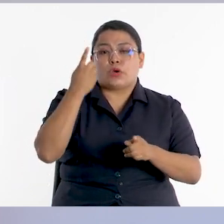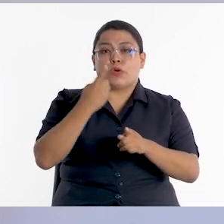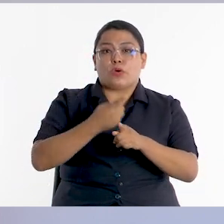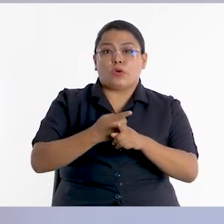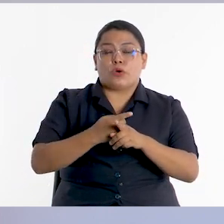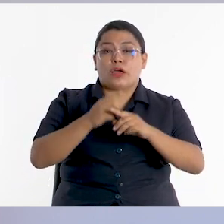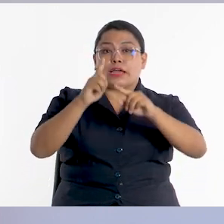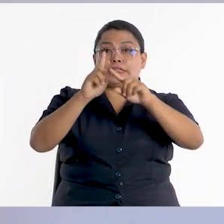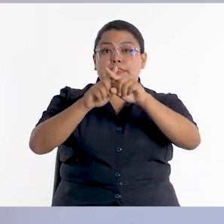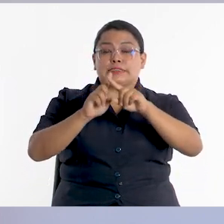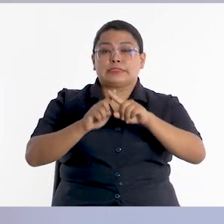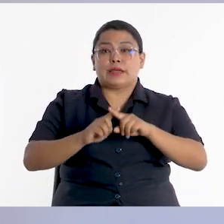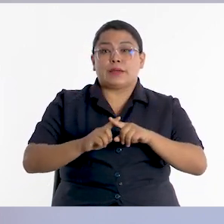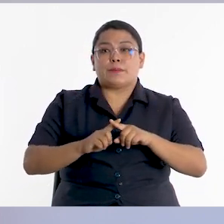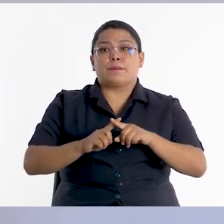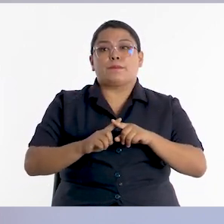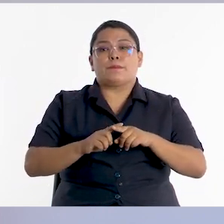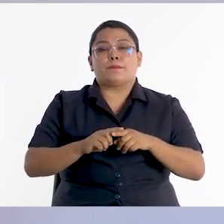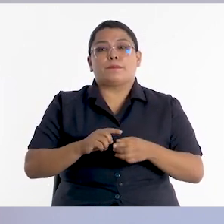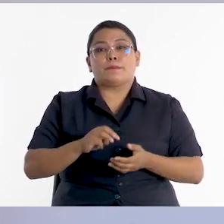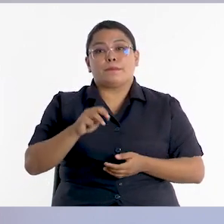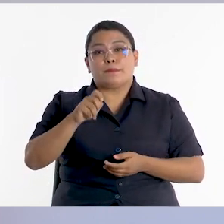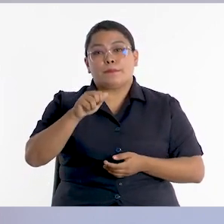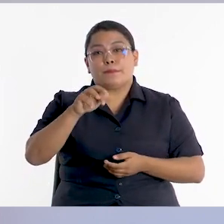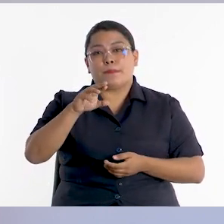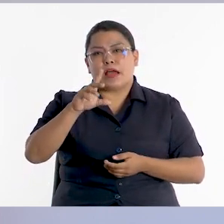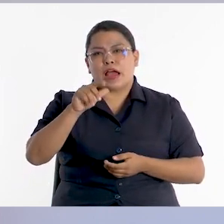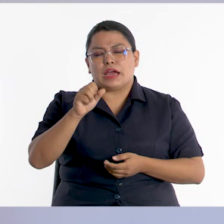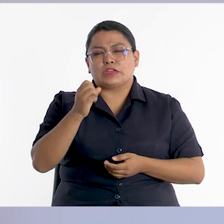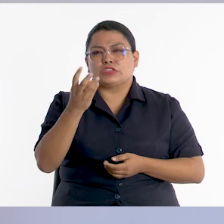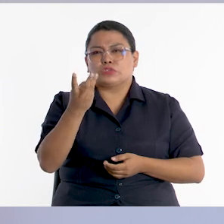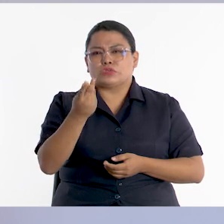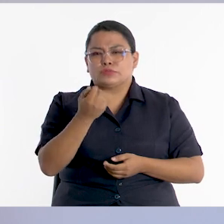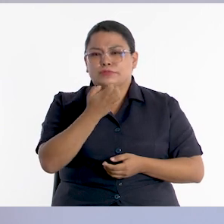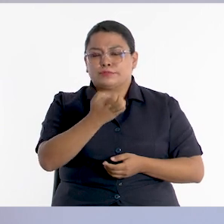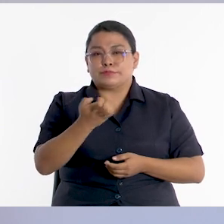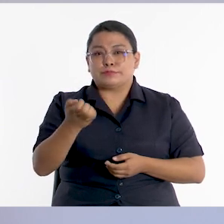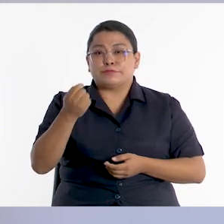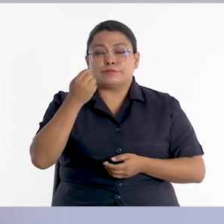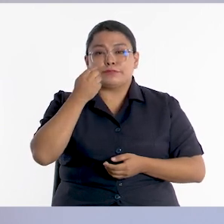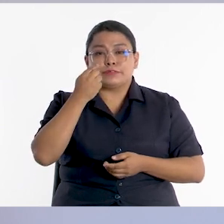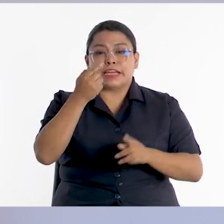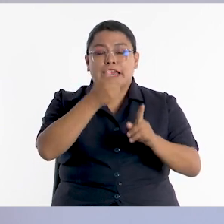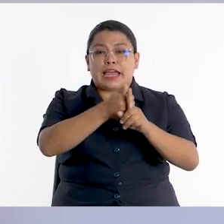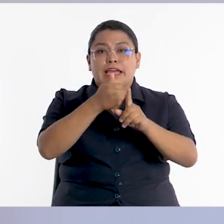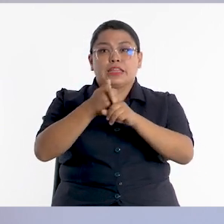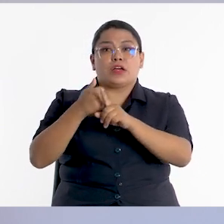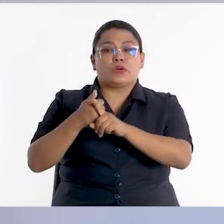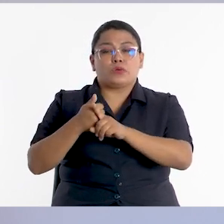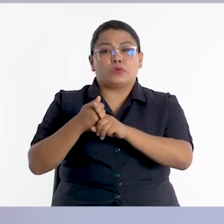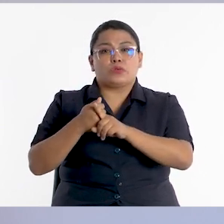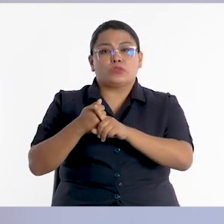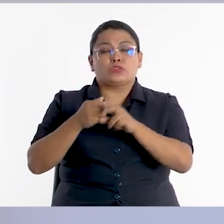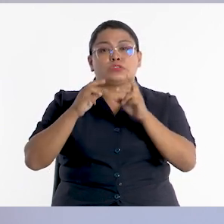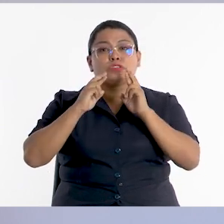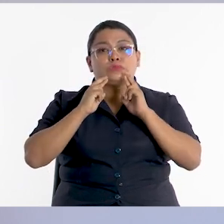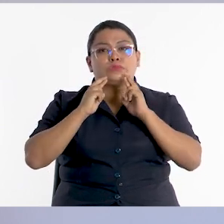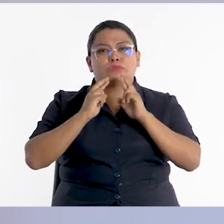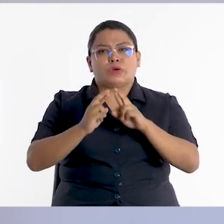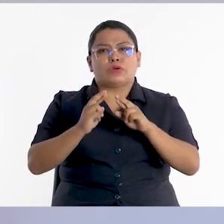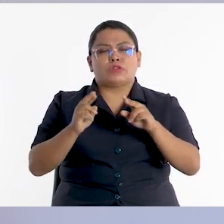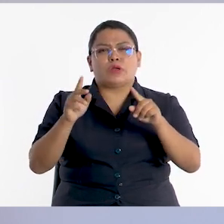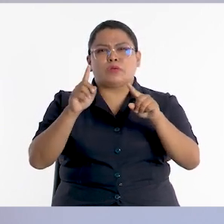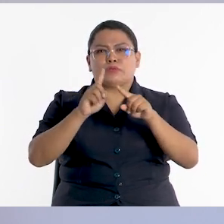es la tabla de marcas. En la tabla de marcas, la cantidad de elementos que hay en cada columna corresponde